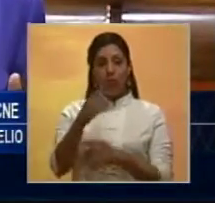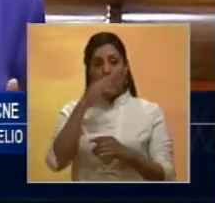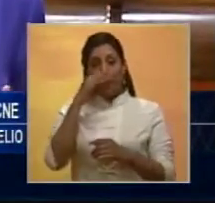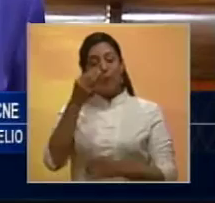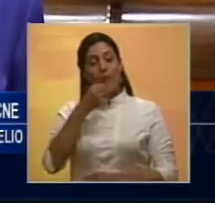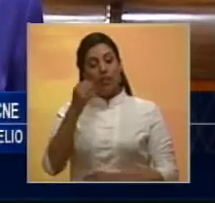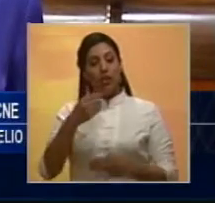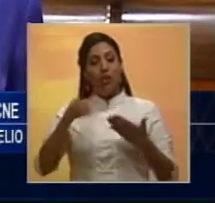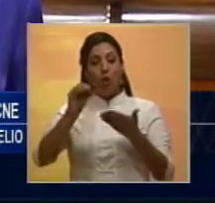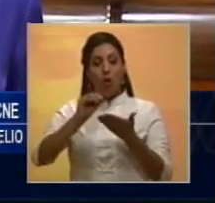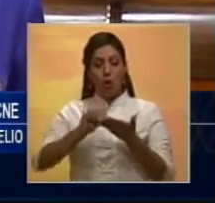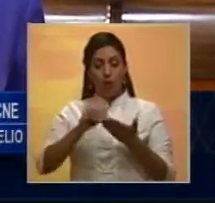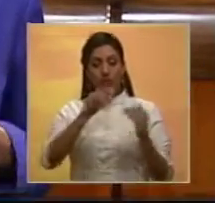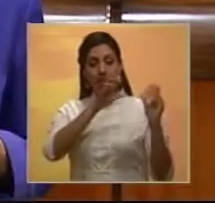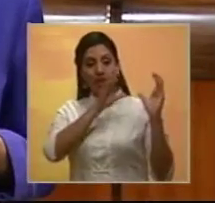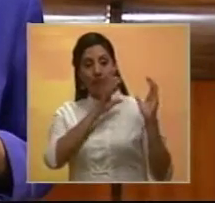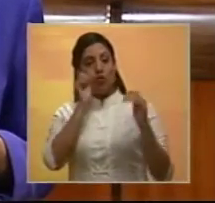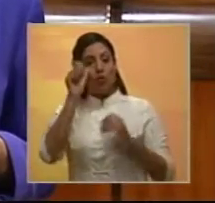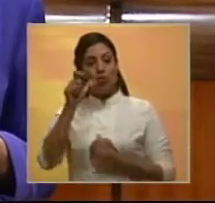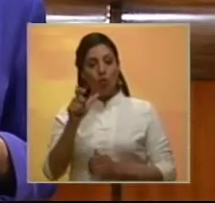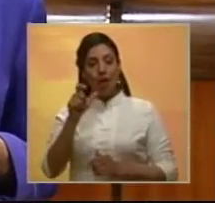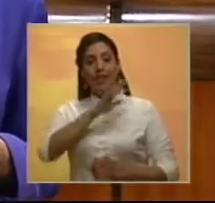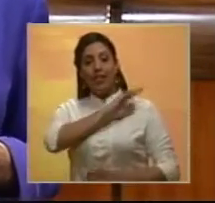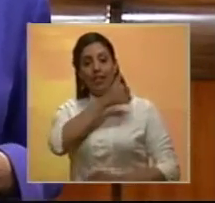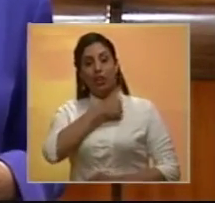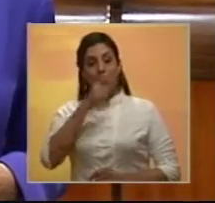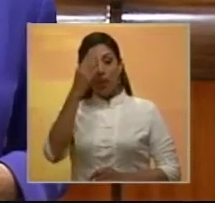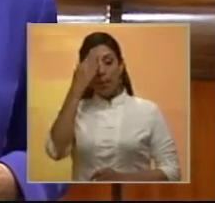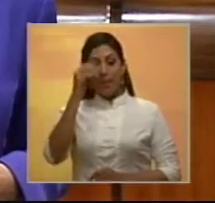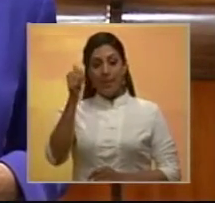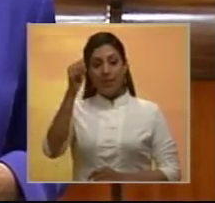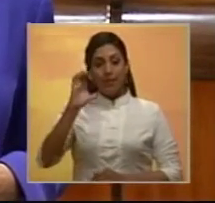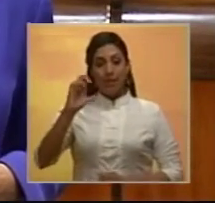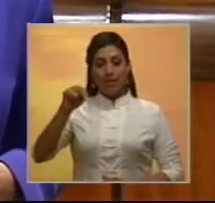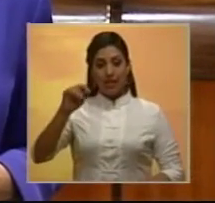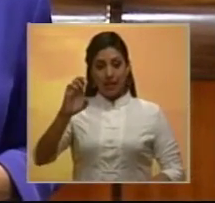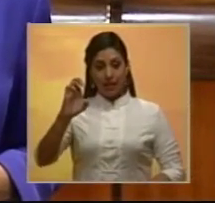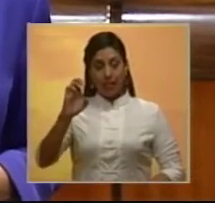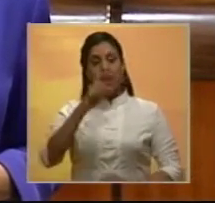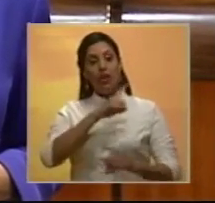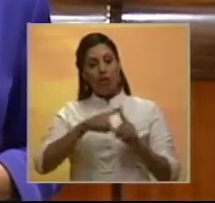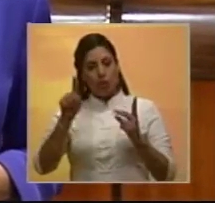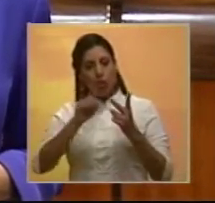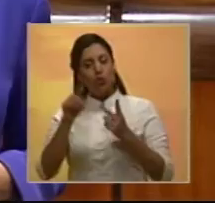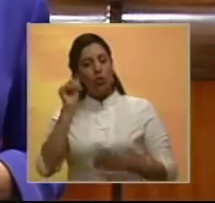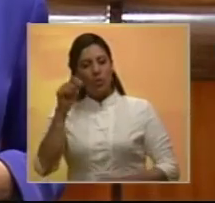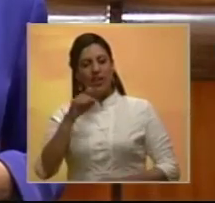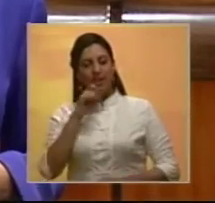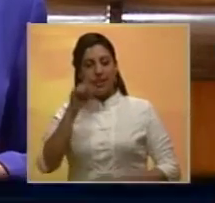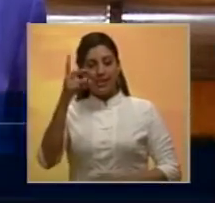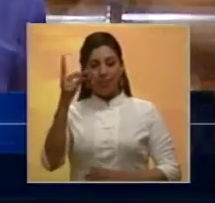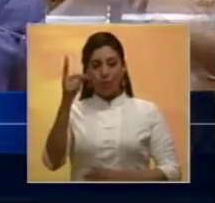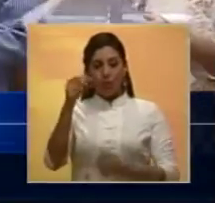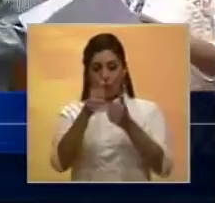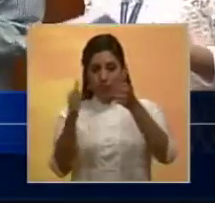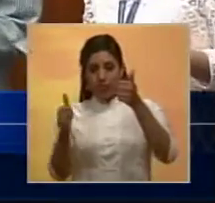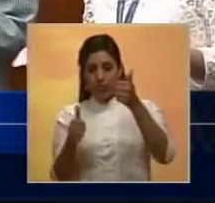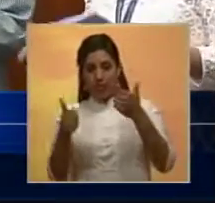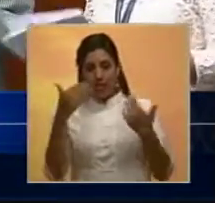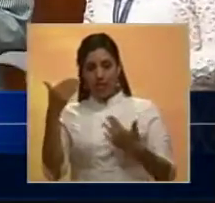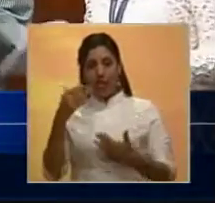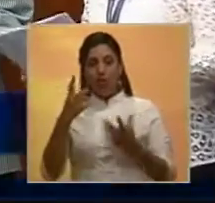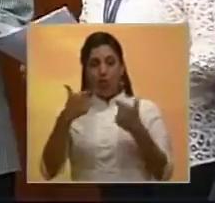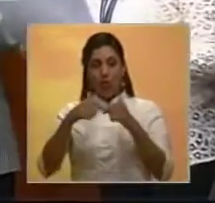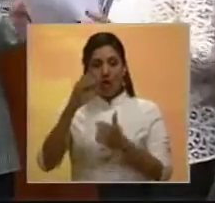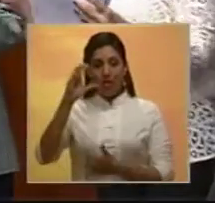buenas tardes. Fue ratificada en su cargo Socorro Hernández como rectora principal del Consejo Nacional Electoral y Tania D'Amelio como segunda rectora principal del